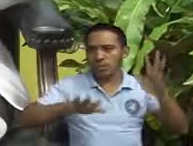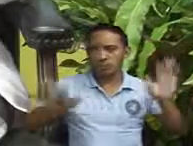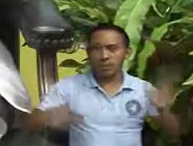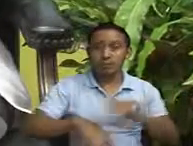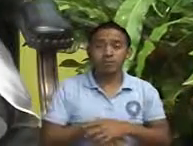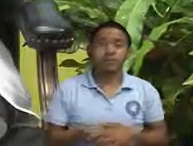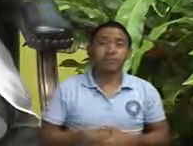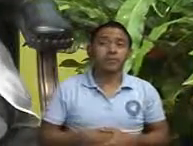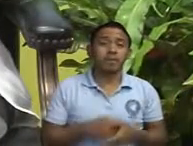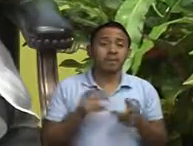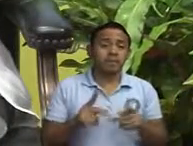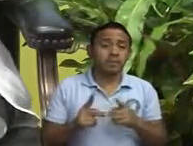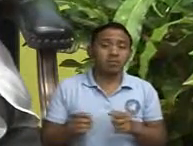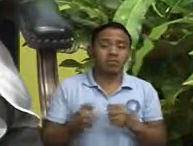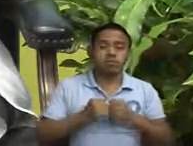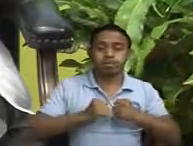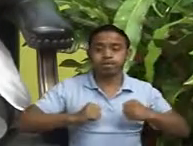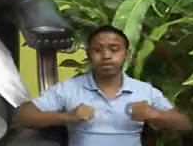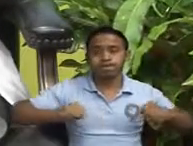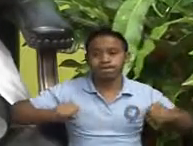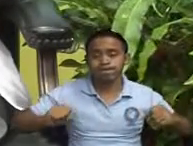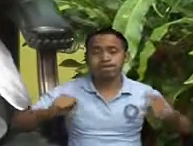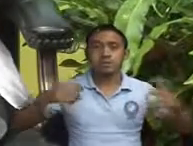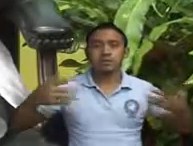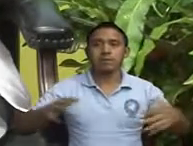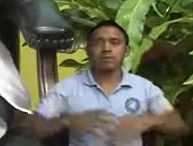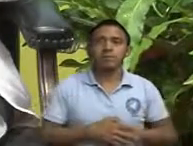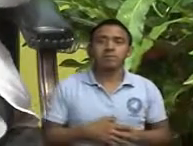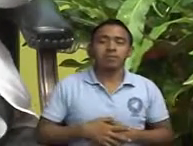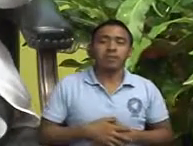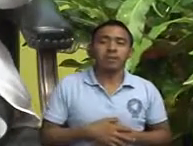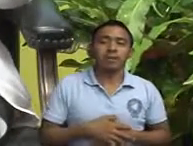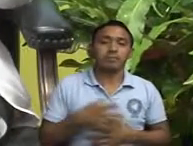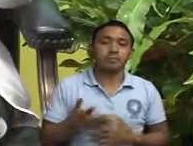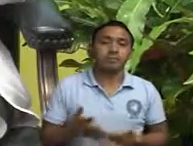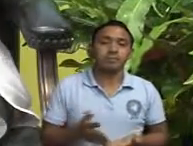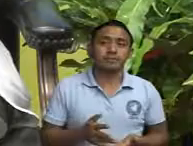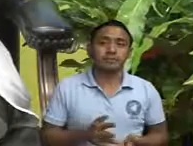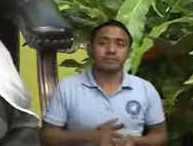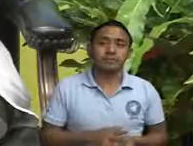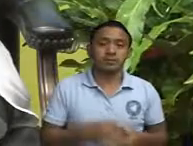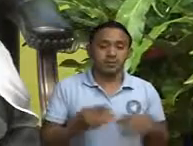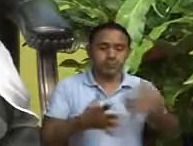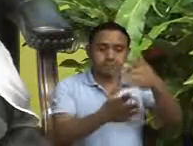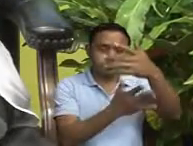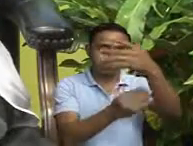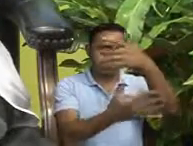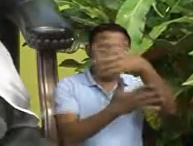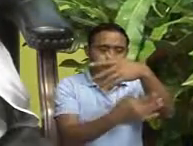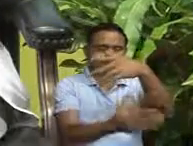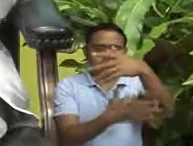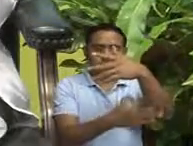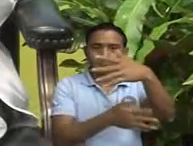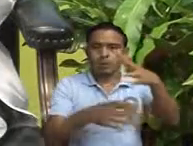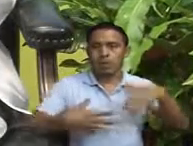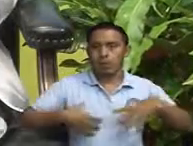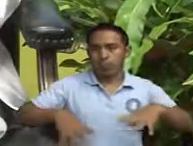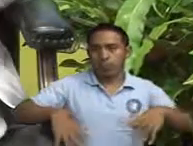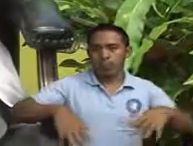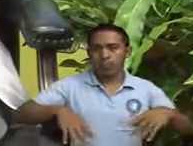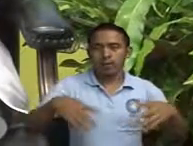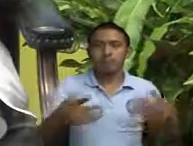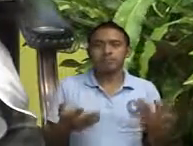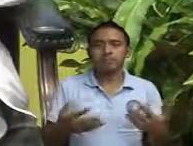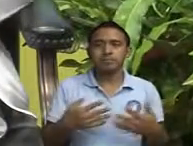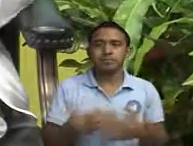pues sobre todo con aquellas obesidades, pues que son grandes, entonces ya te quedó muy flácido tu brazo, tu pierna, y